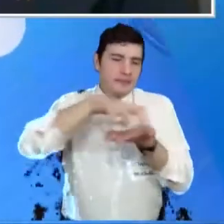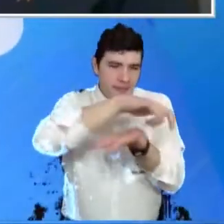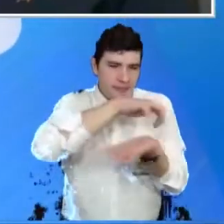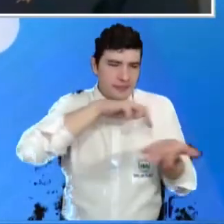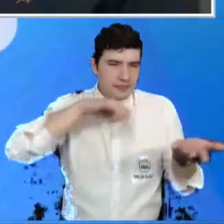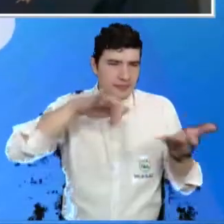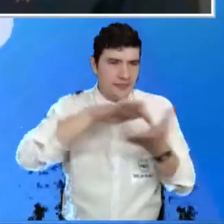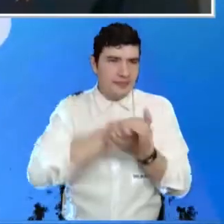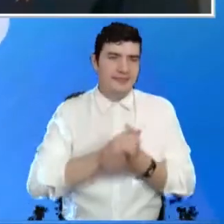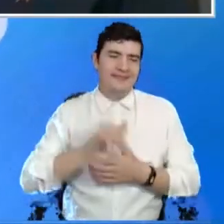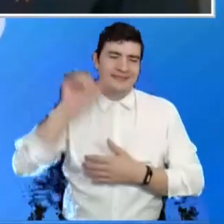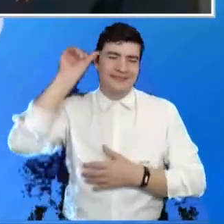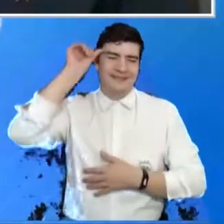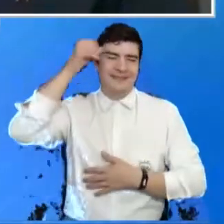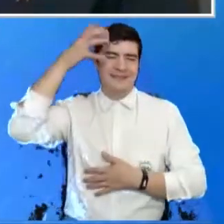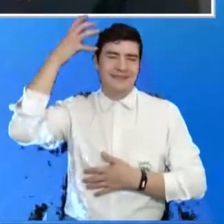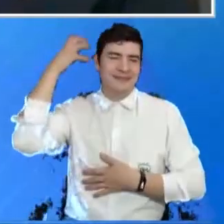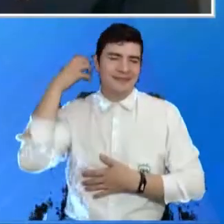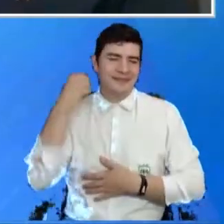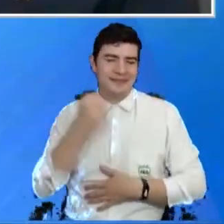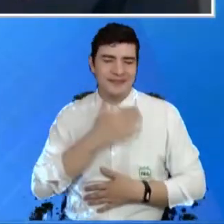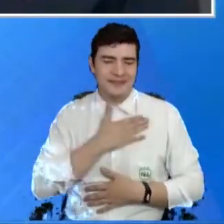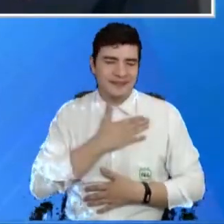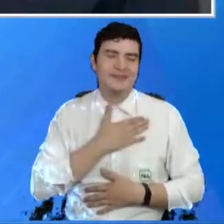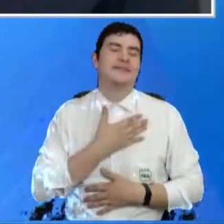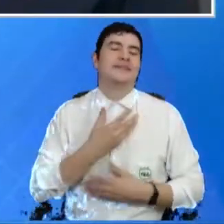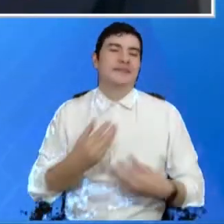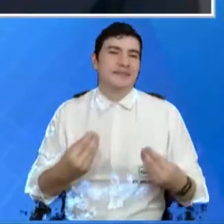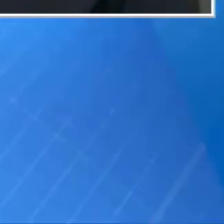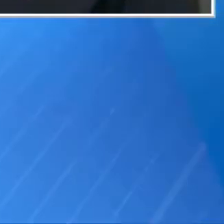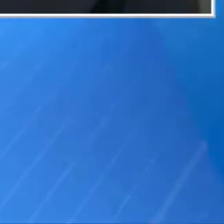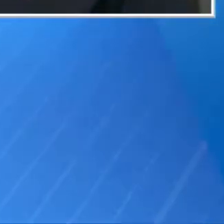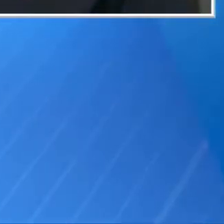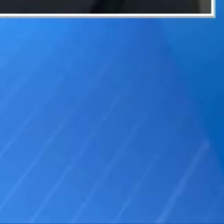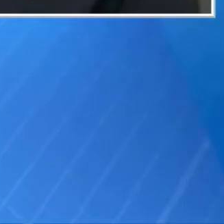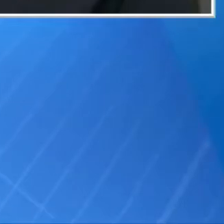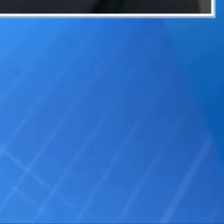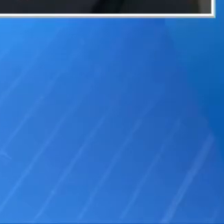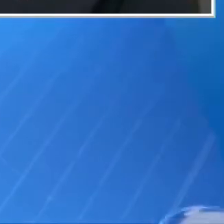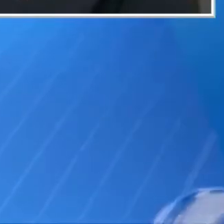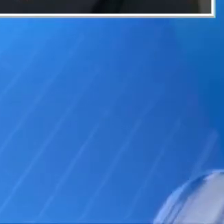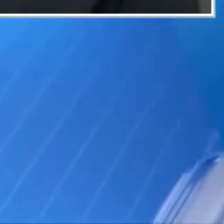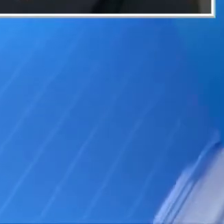buenos recuerdos de mi estancia en Bucaramanga y de mi infancia. Hasta pronto. Claro que sí, muchas gracias.